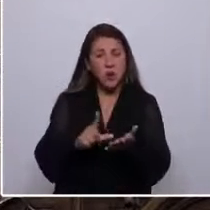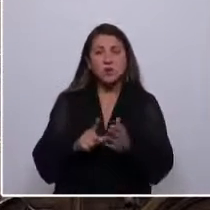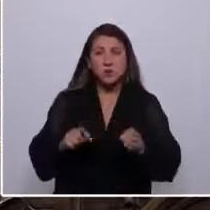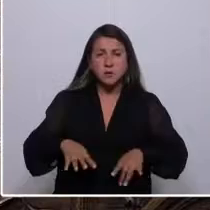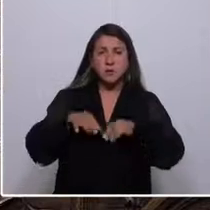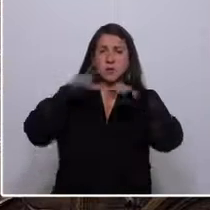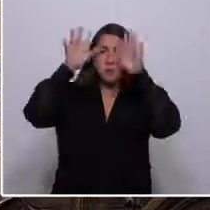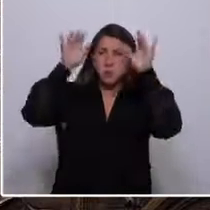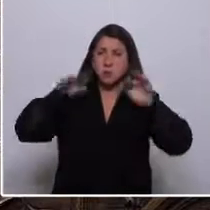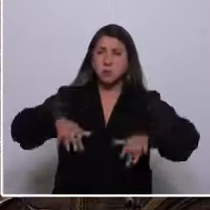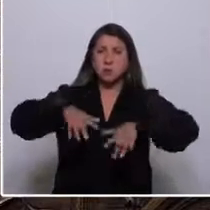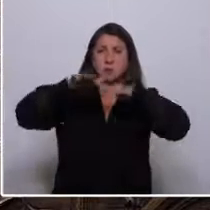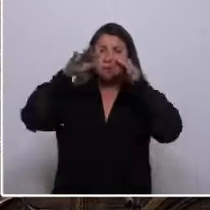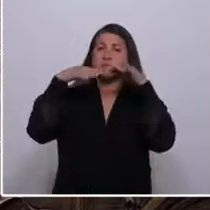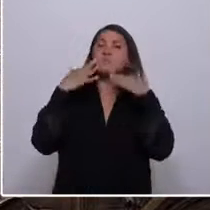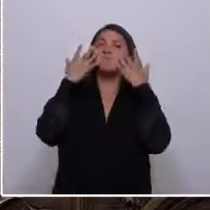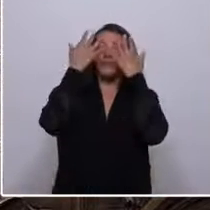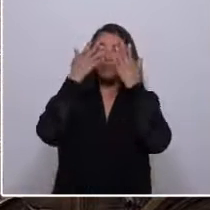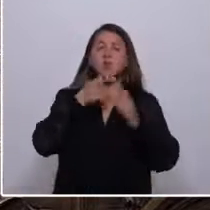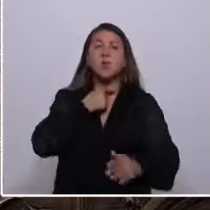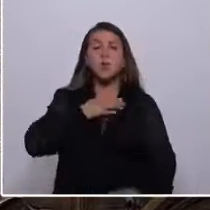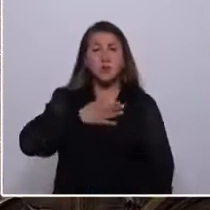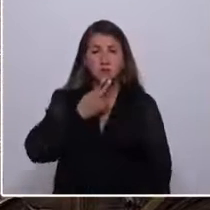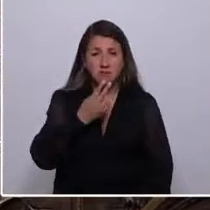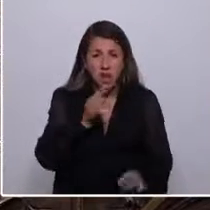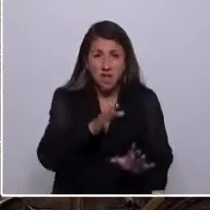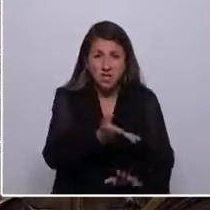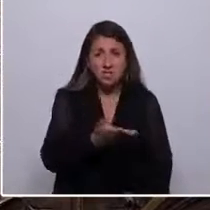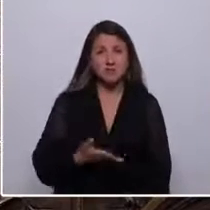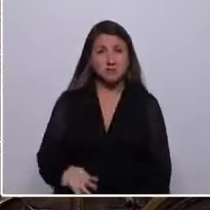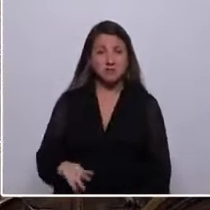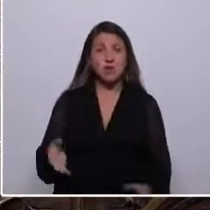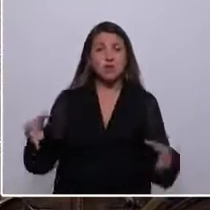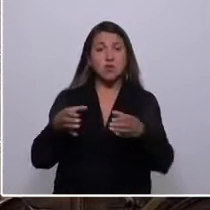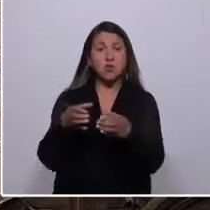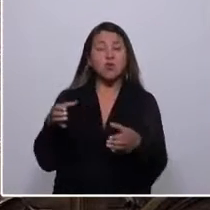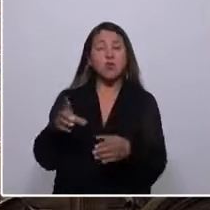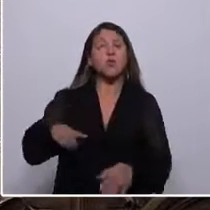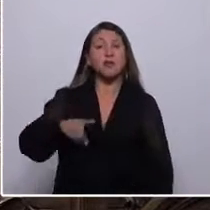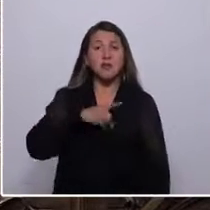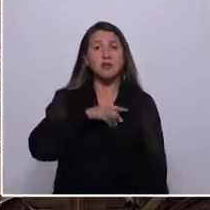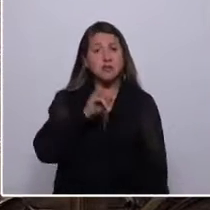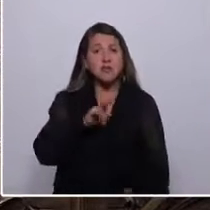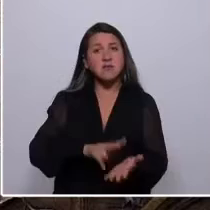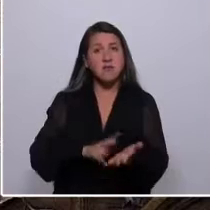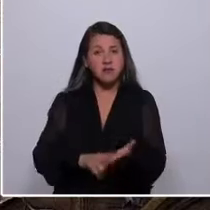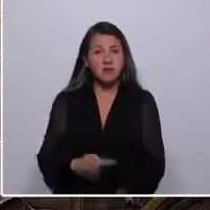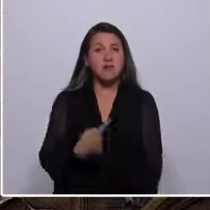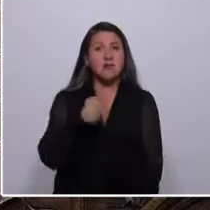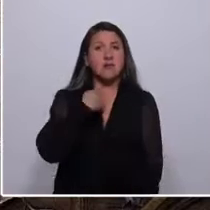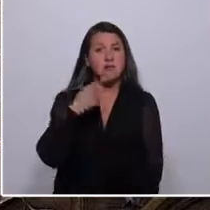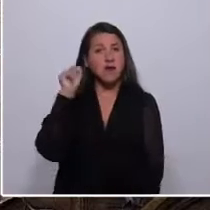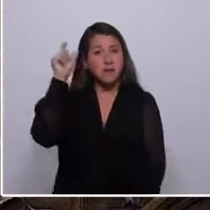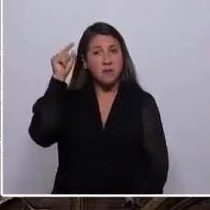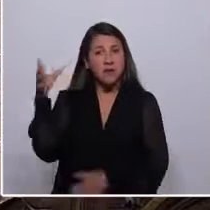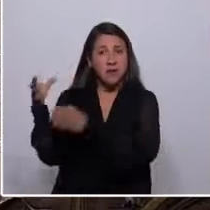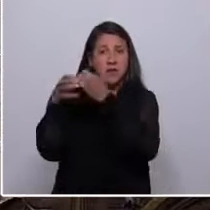calles? ¿Les gustaría vivir en un lugar así? La colonia de Dignidad sigue vulnerando a sus víctimas, chilenos y chilenas, alemanas